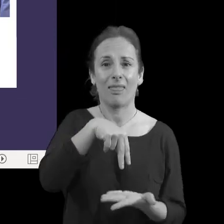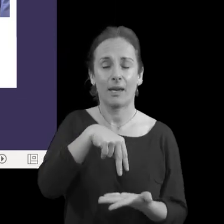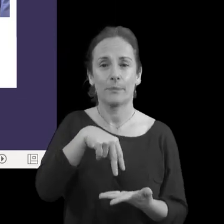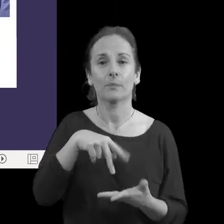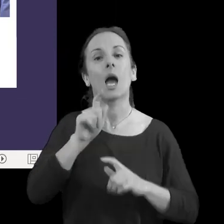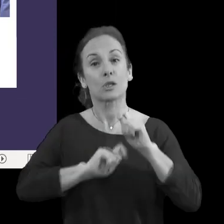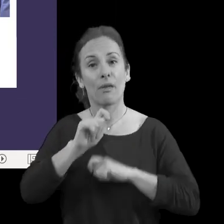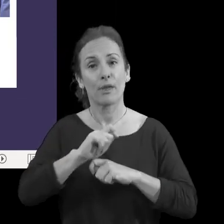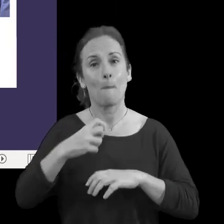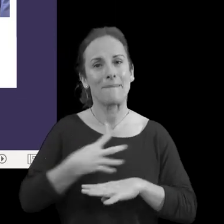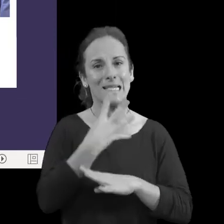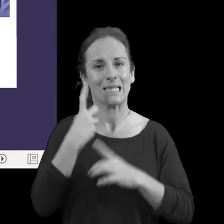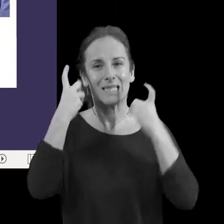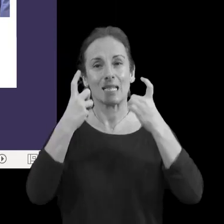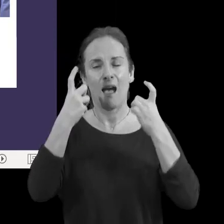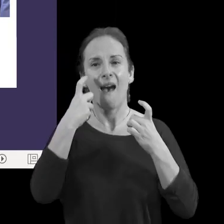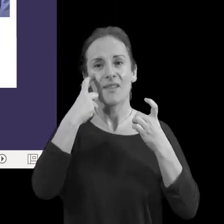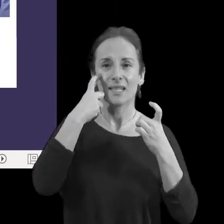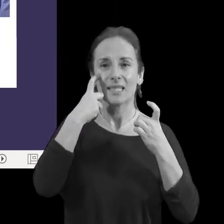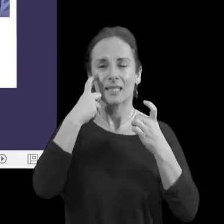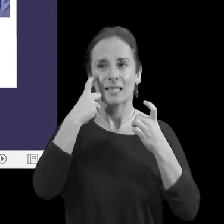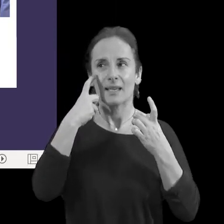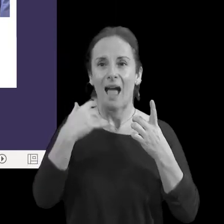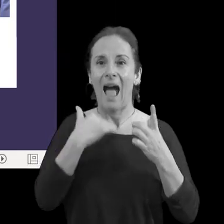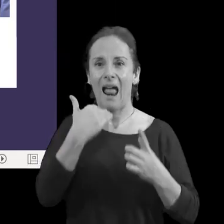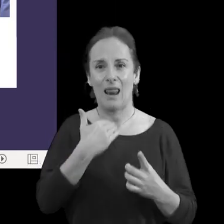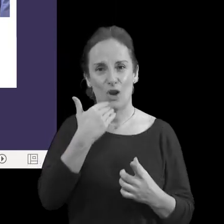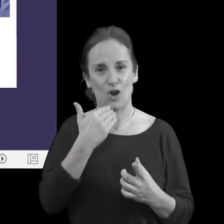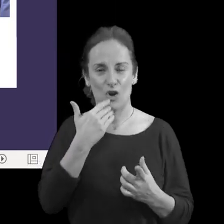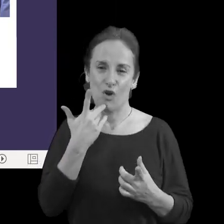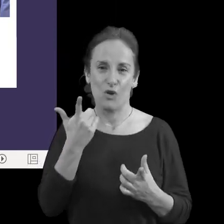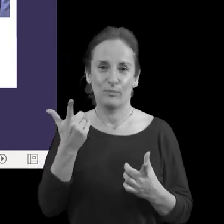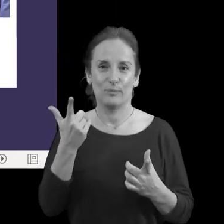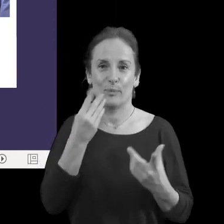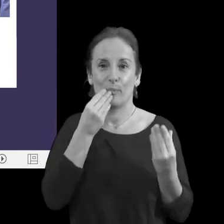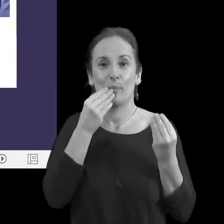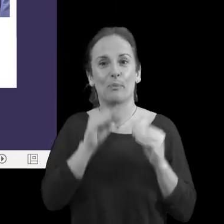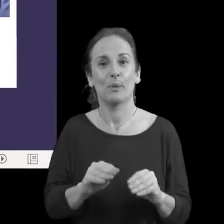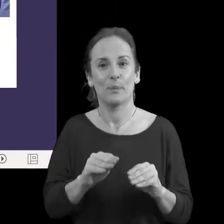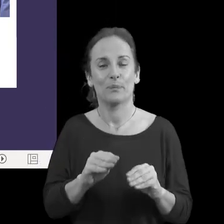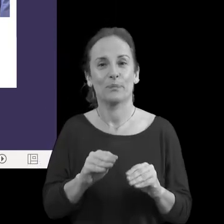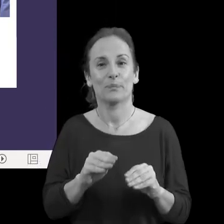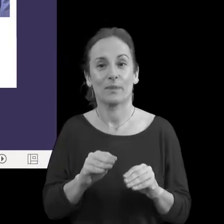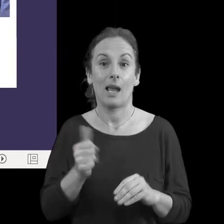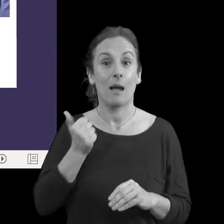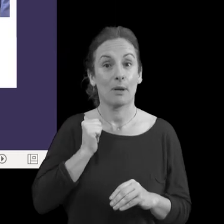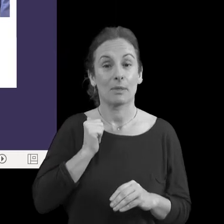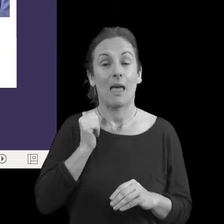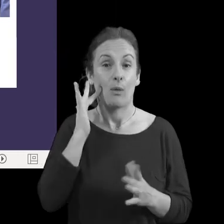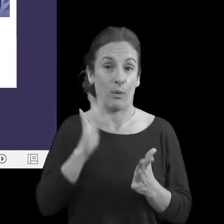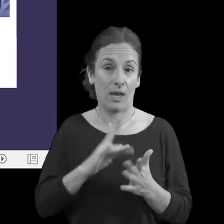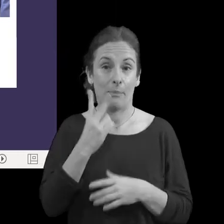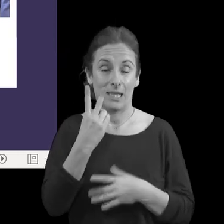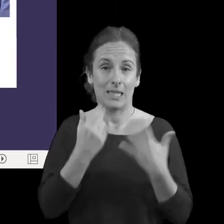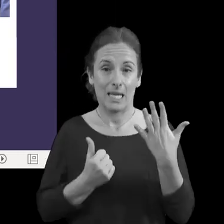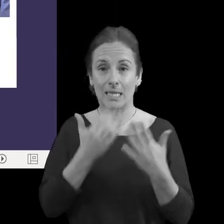Benamix intentó, ¿no? Bueno, vamos a ver si podemos hacer algo también, ¿no? Este día aprovechando el 26 de abril